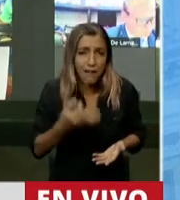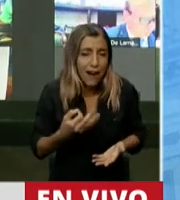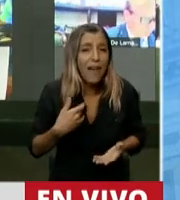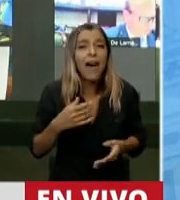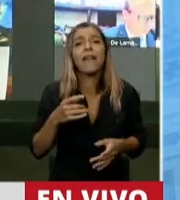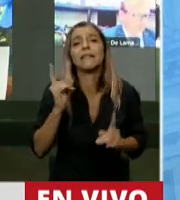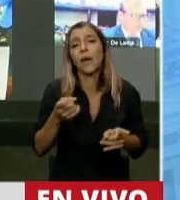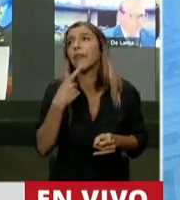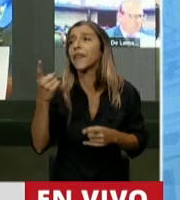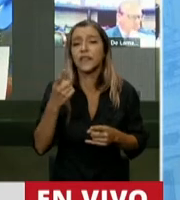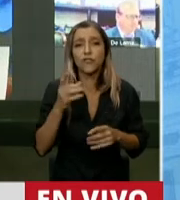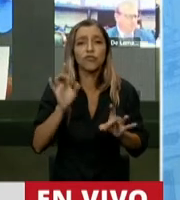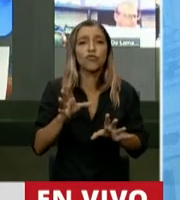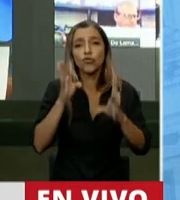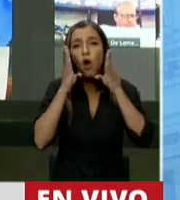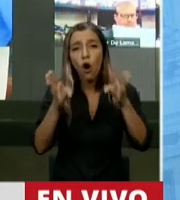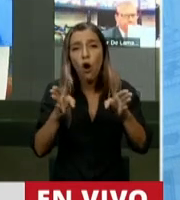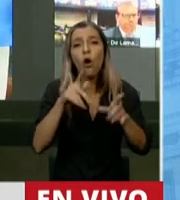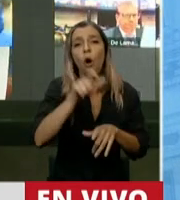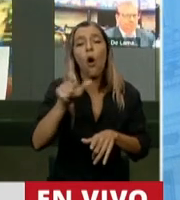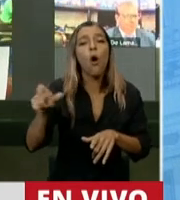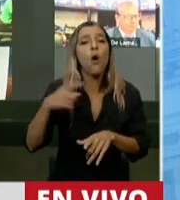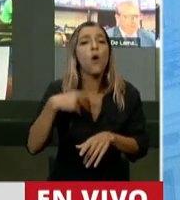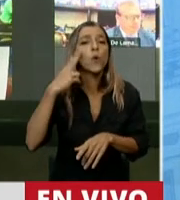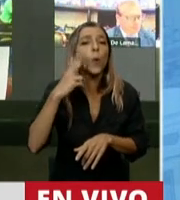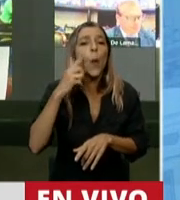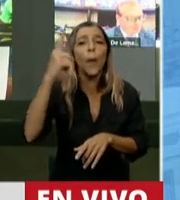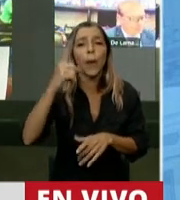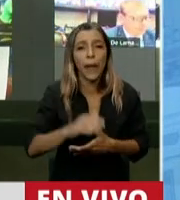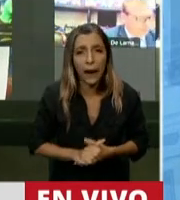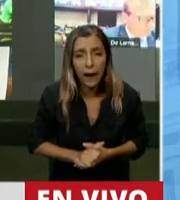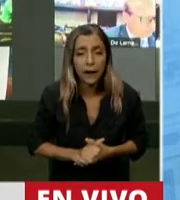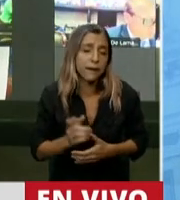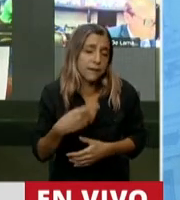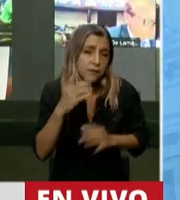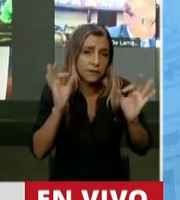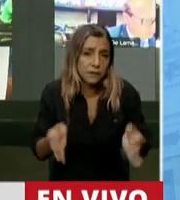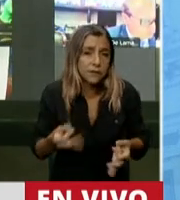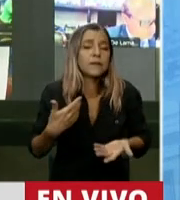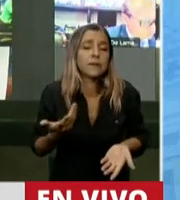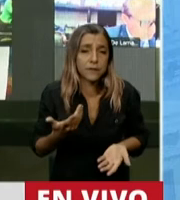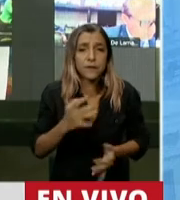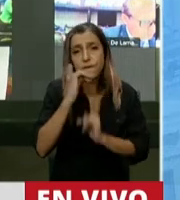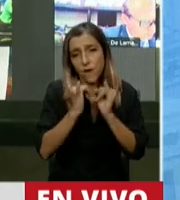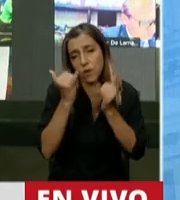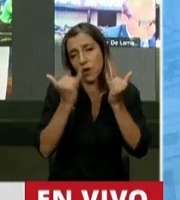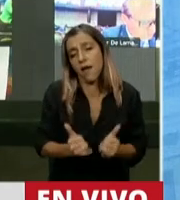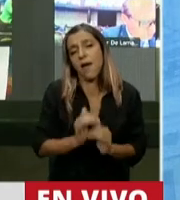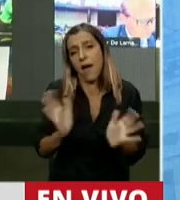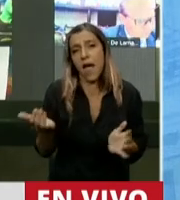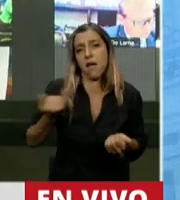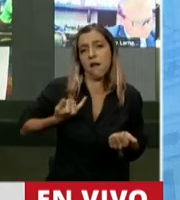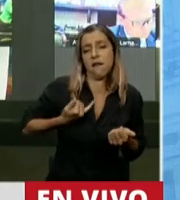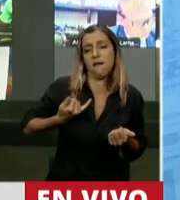contribuyentes. Nosotros recibimos esta información de los 9.000 contribuyentes de boca de